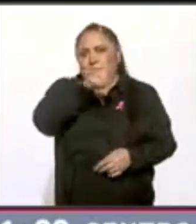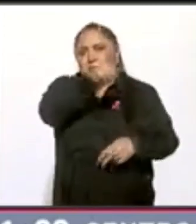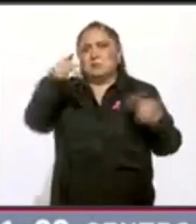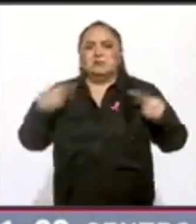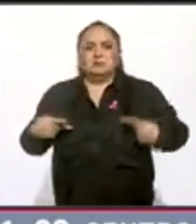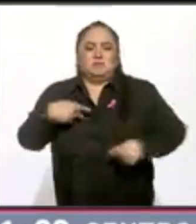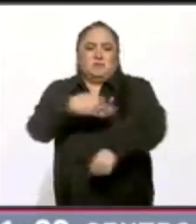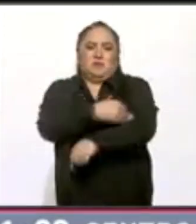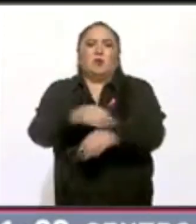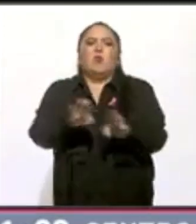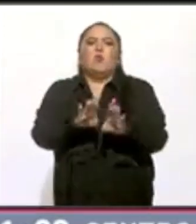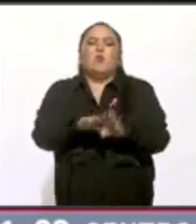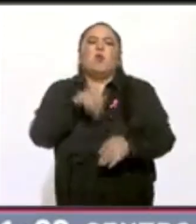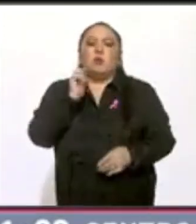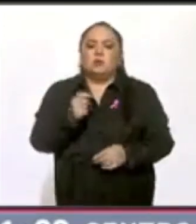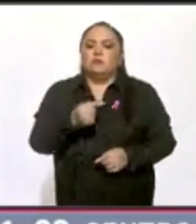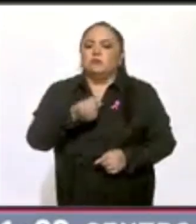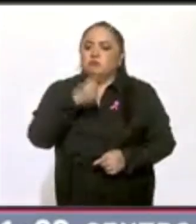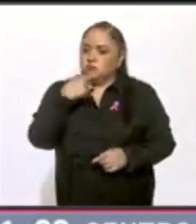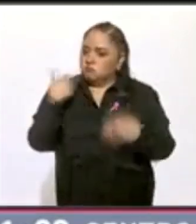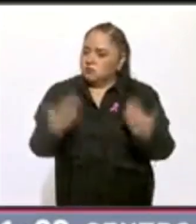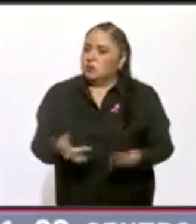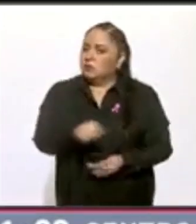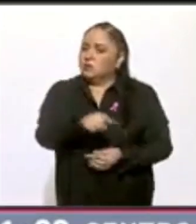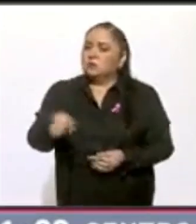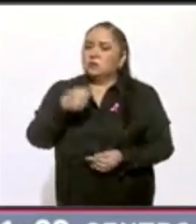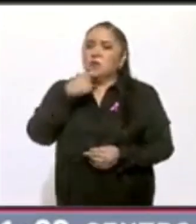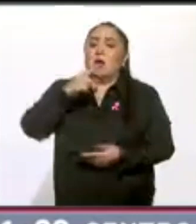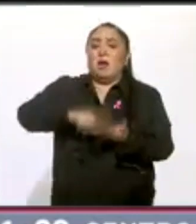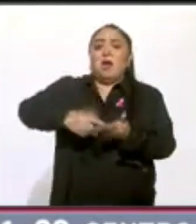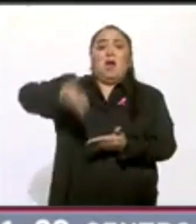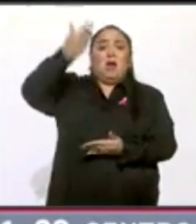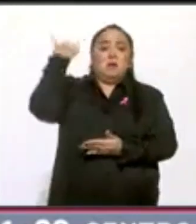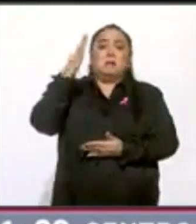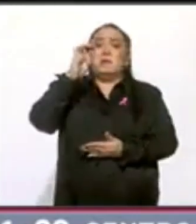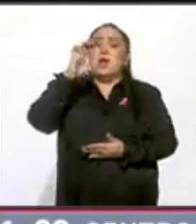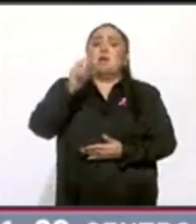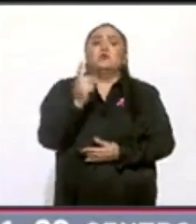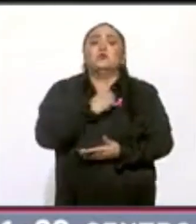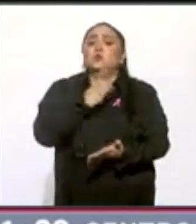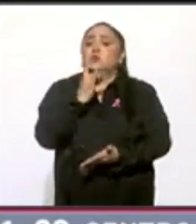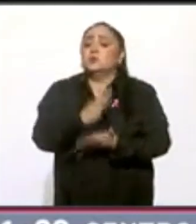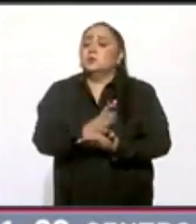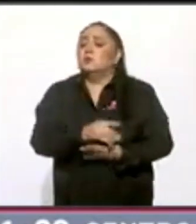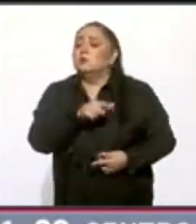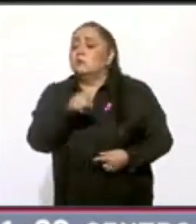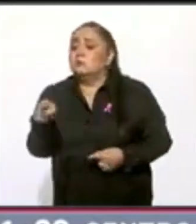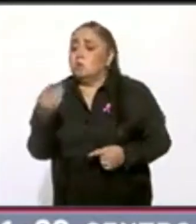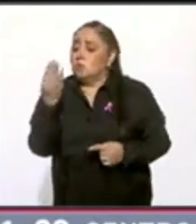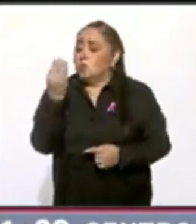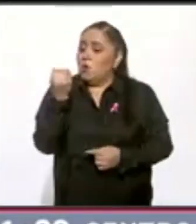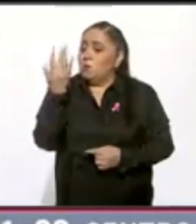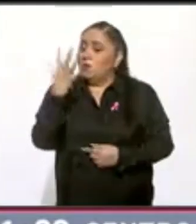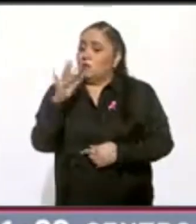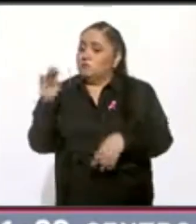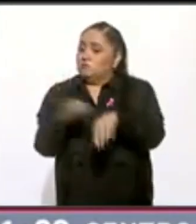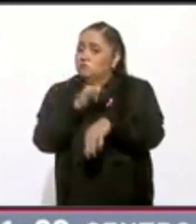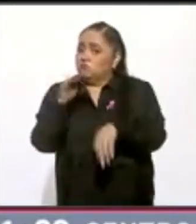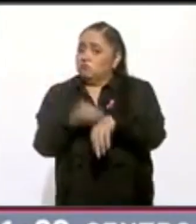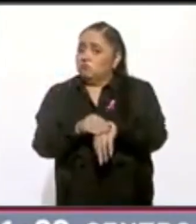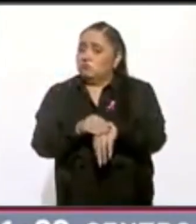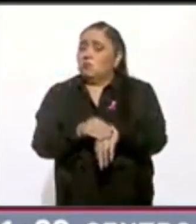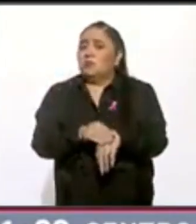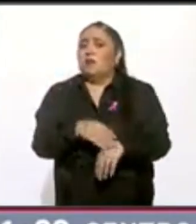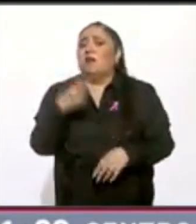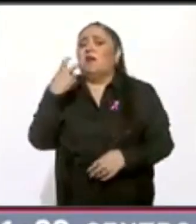familias, un reconocimiento a las niñas y a los niños. Antes había una beca que solamente era para quien tenía 9 y 10 de promedio. Eso